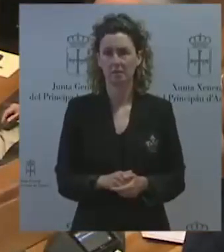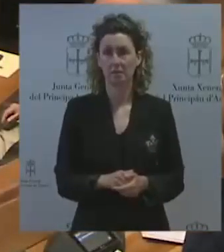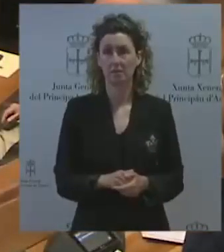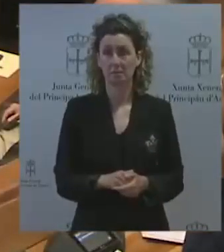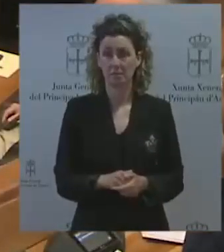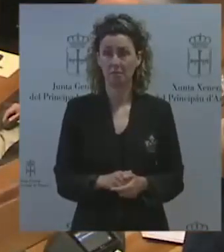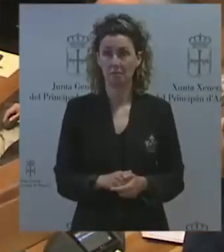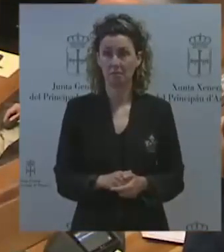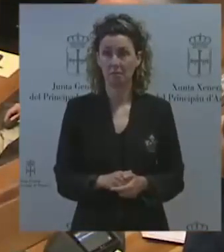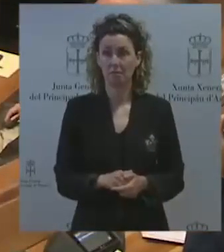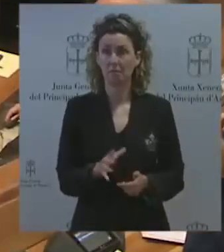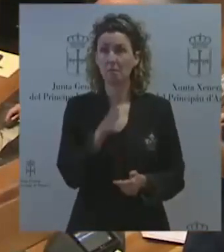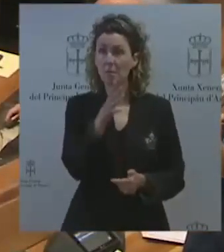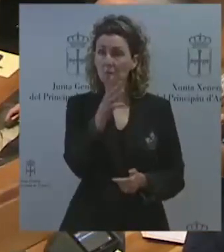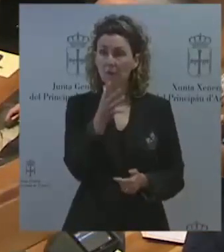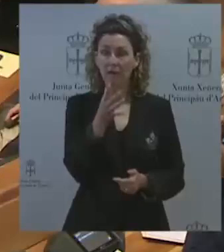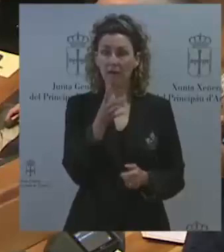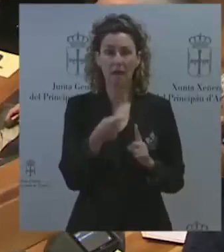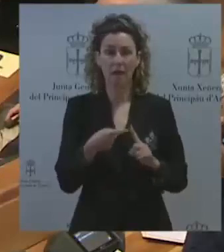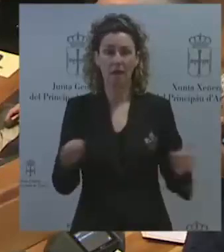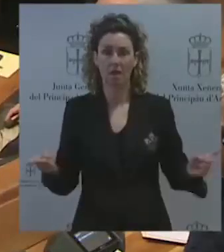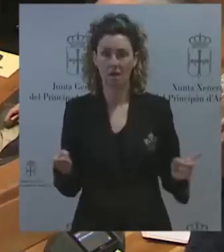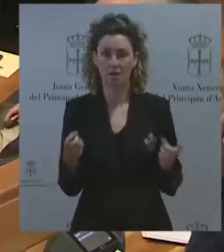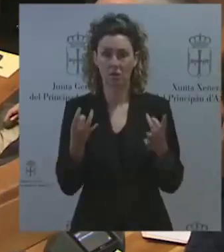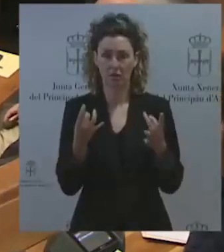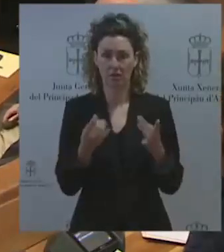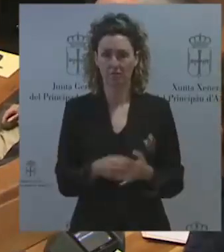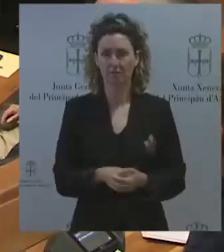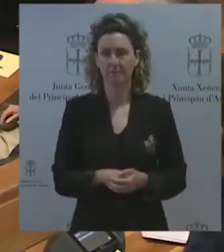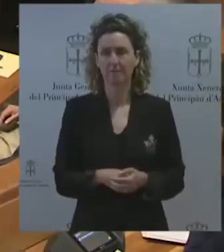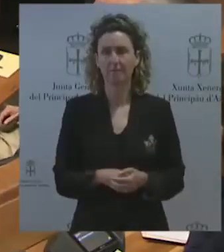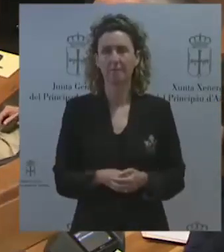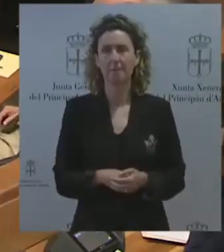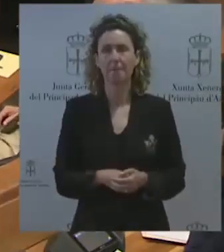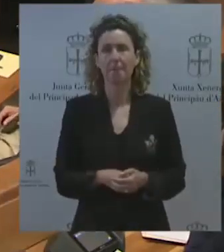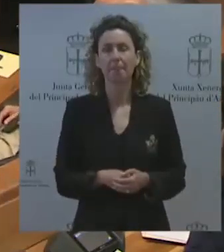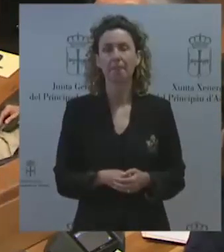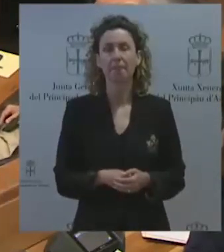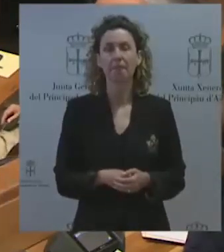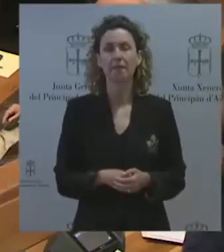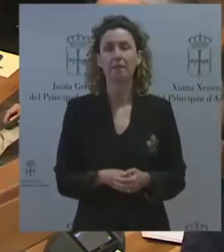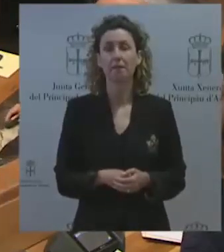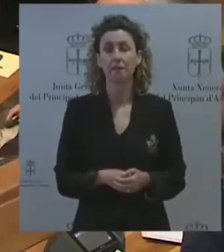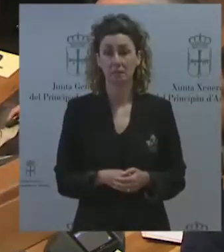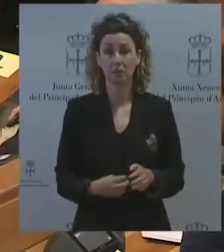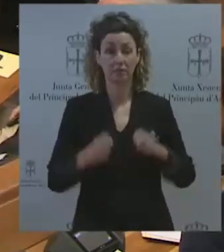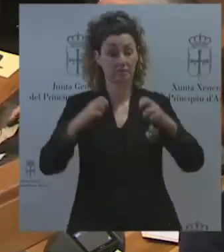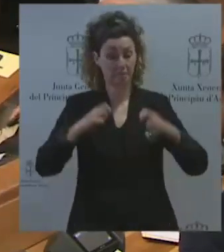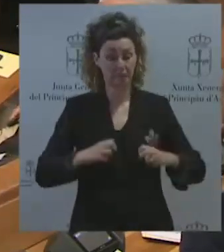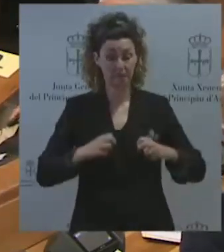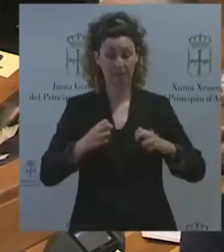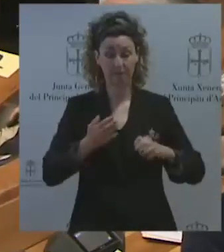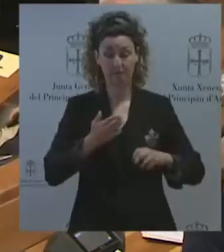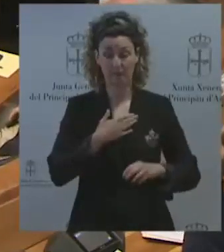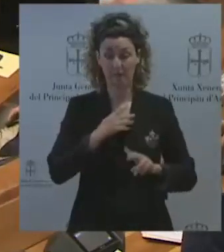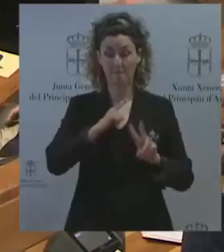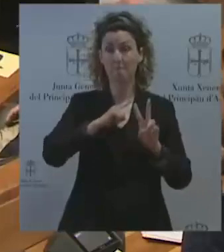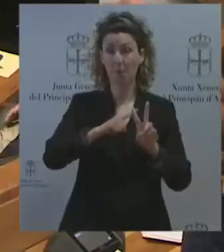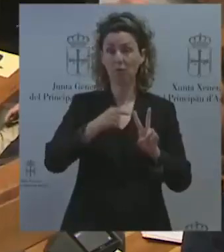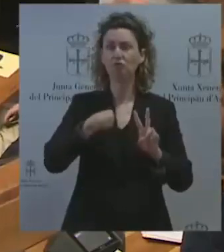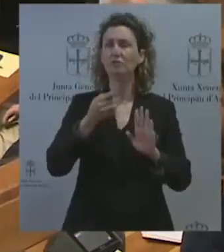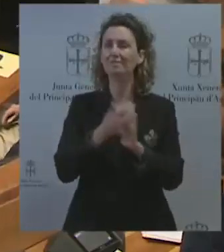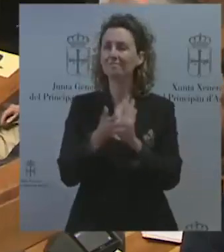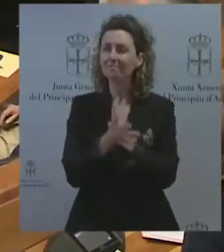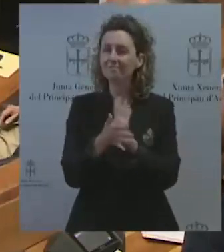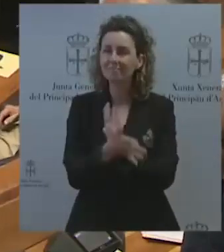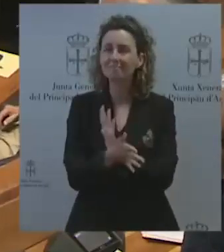Continúe con el discurso. Gracias, presidente. Si usted se hubiera sentado con Vox, señor Barbón, nosotros le hubiéramos explicado cuáles son las recetas para intentar acabar con